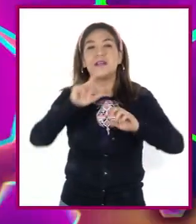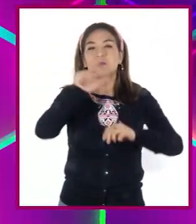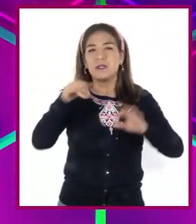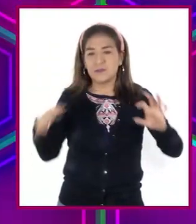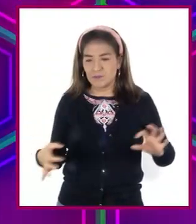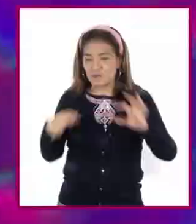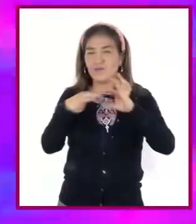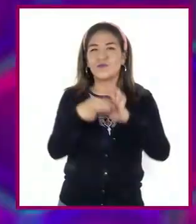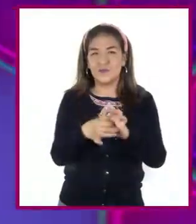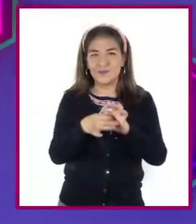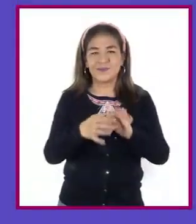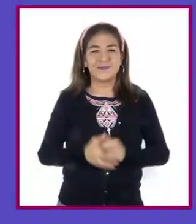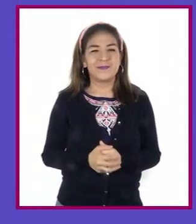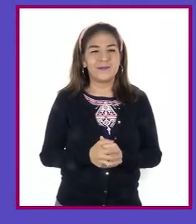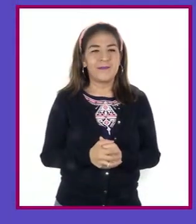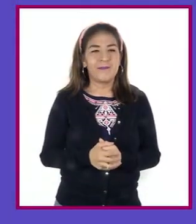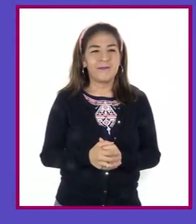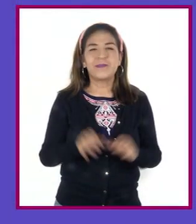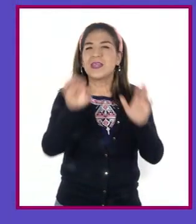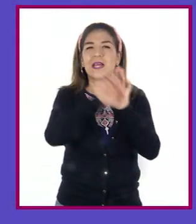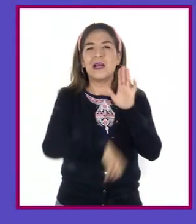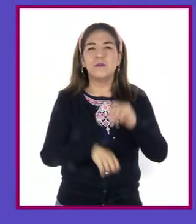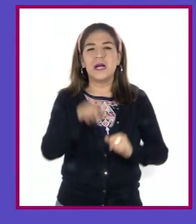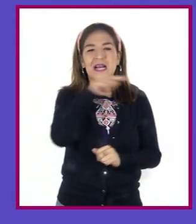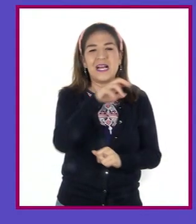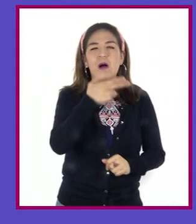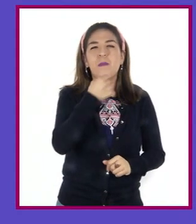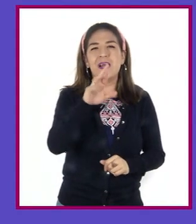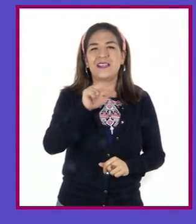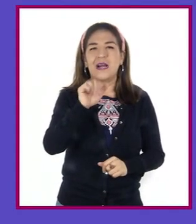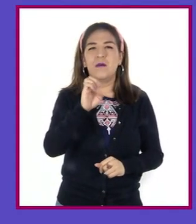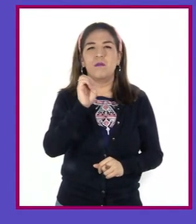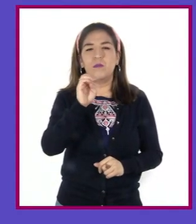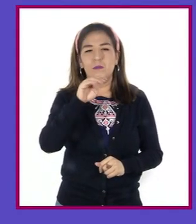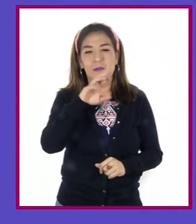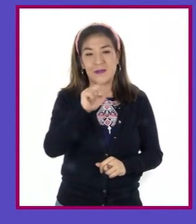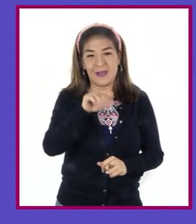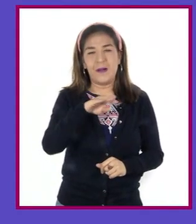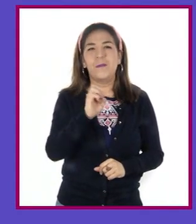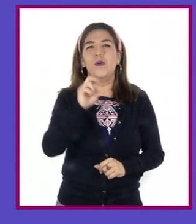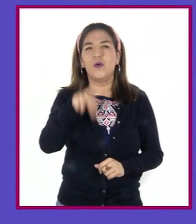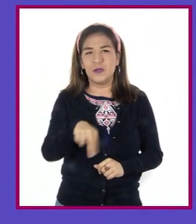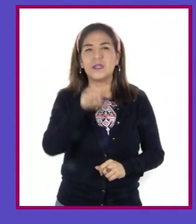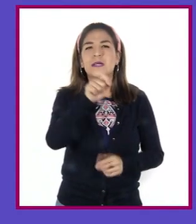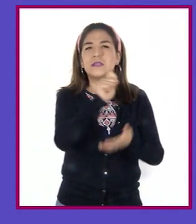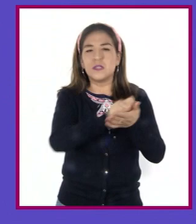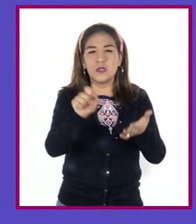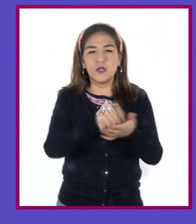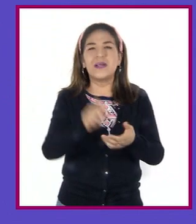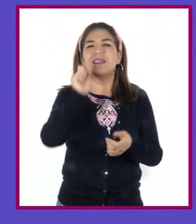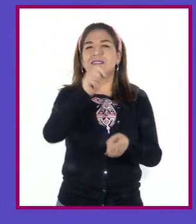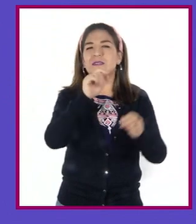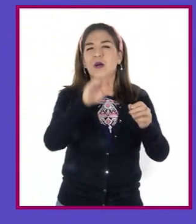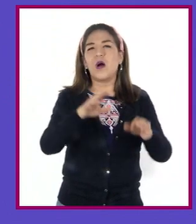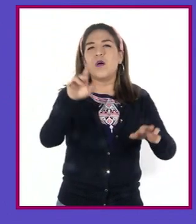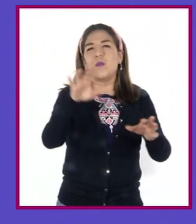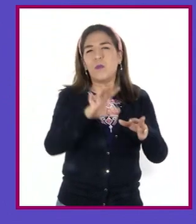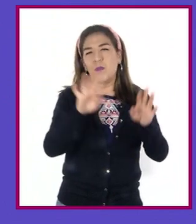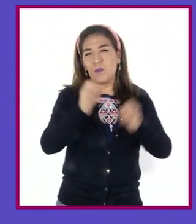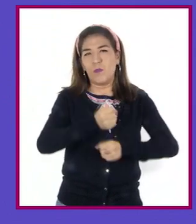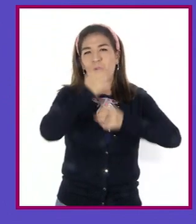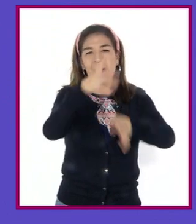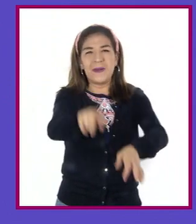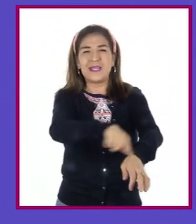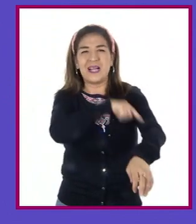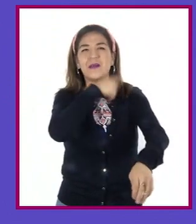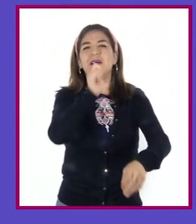inusual. Como cuando Ramón López Velarde, en un poema largo, Suave Patria, habla del relámpago